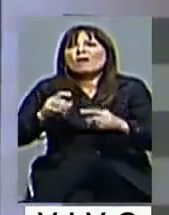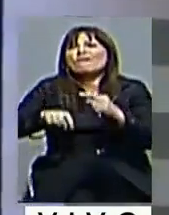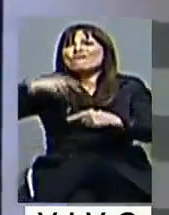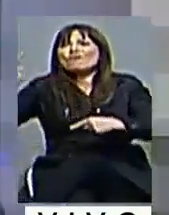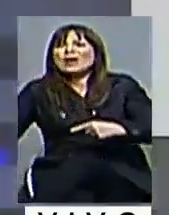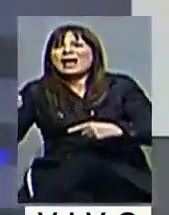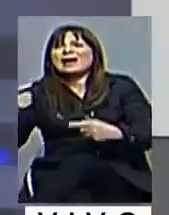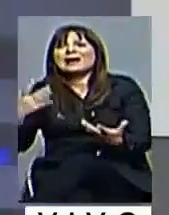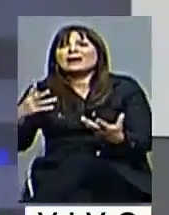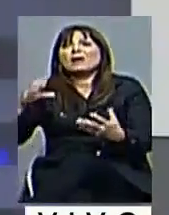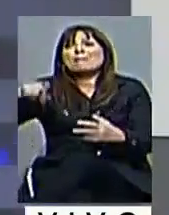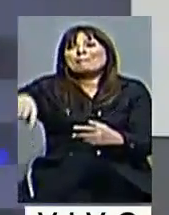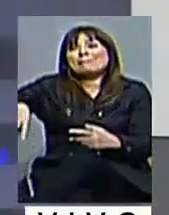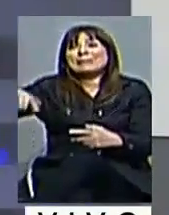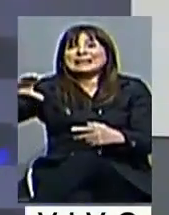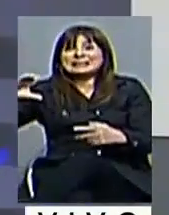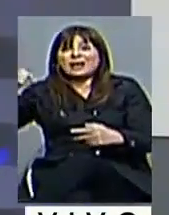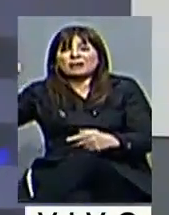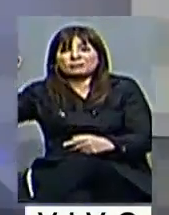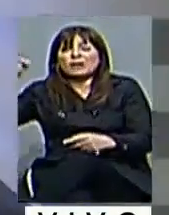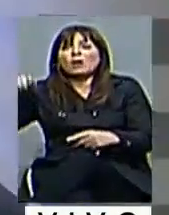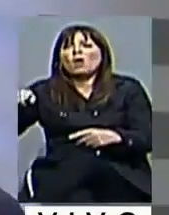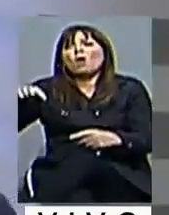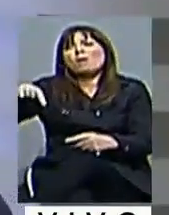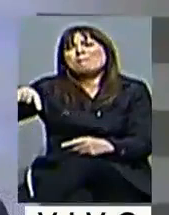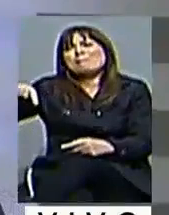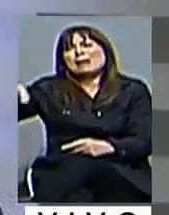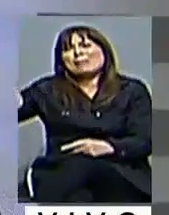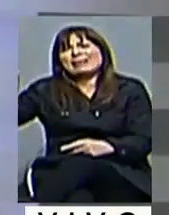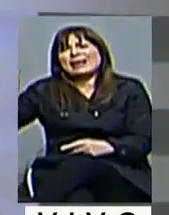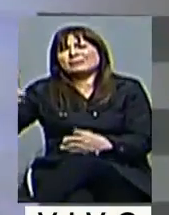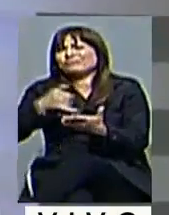Partido Comunista, un PPD debilitado.